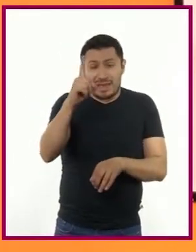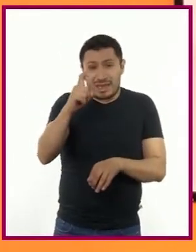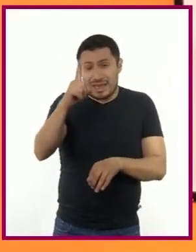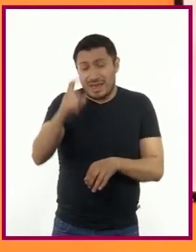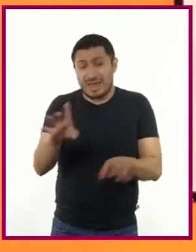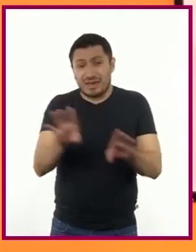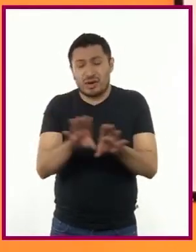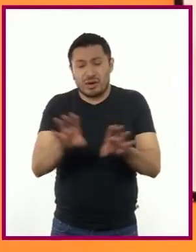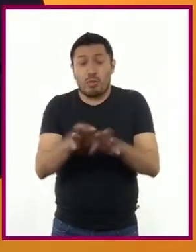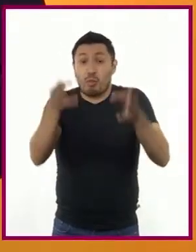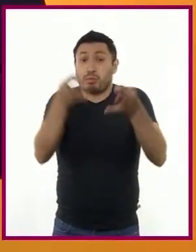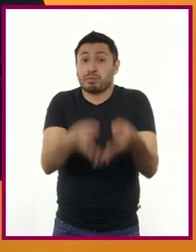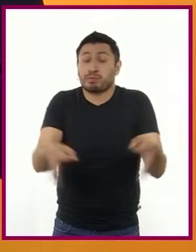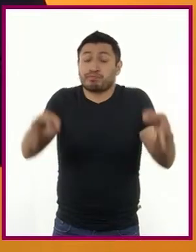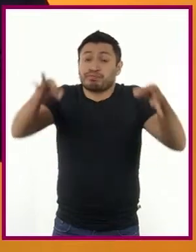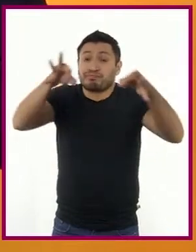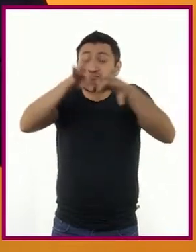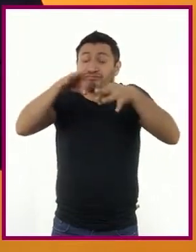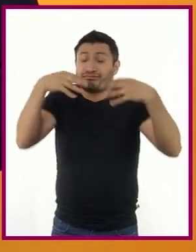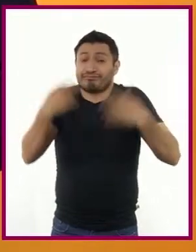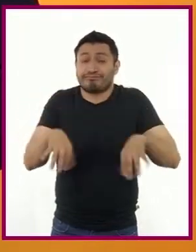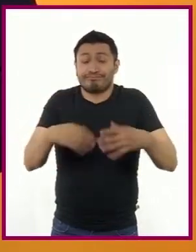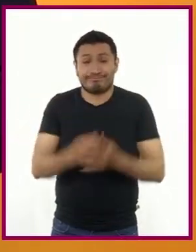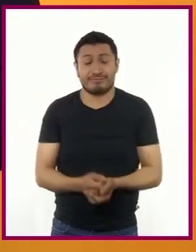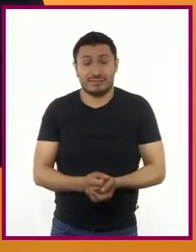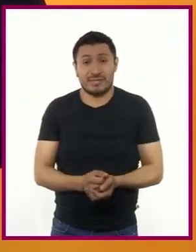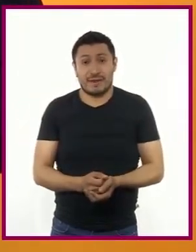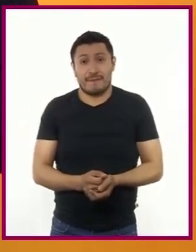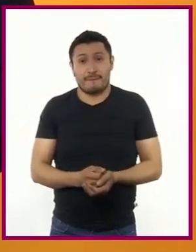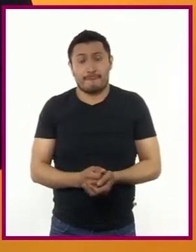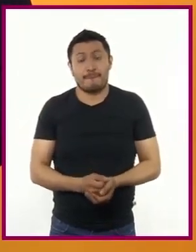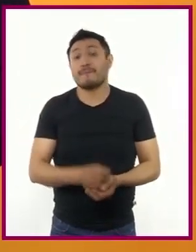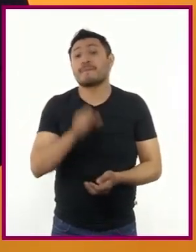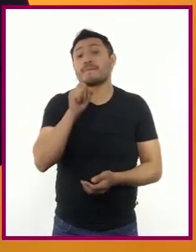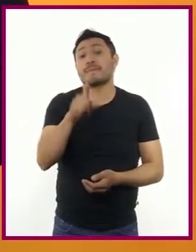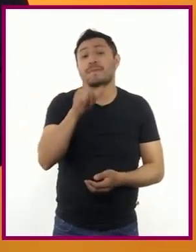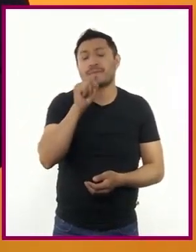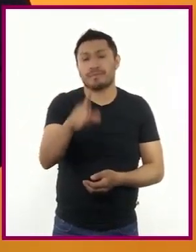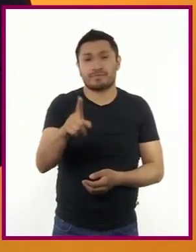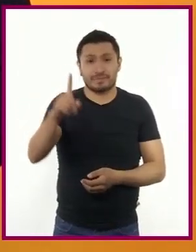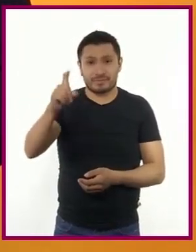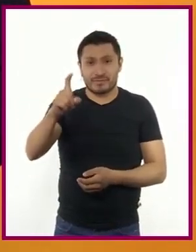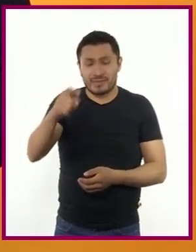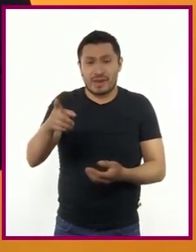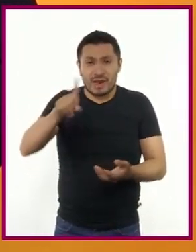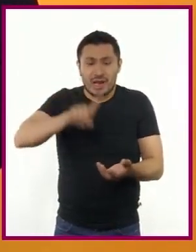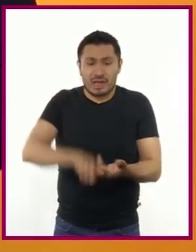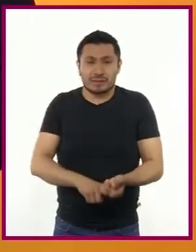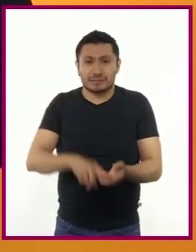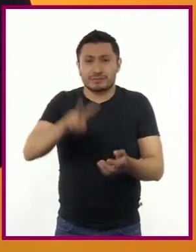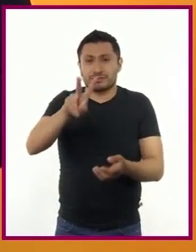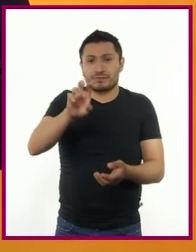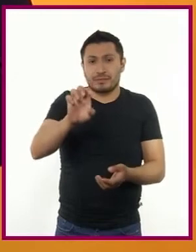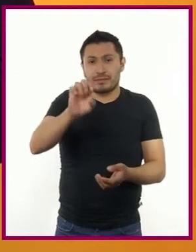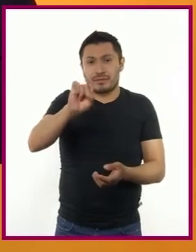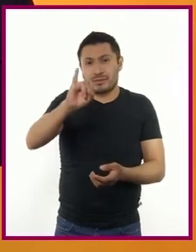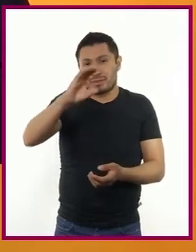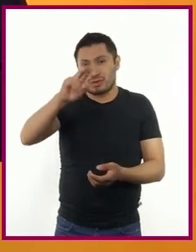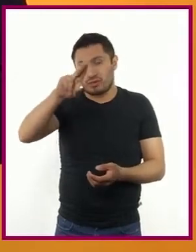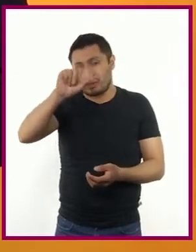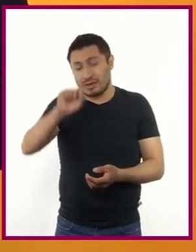se vuelve fundamental. Debemos mencionar que también ese líquido de las vesículas seminales contiene